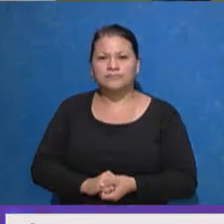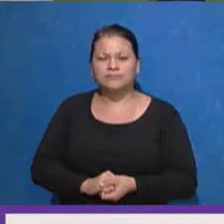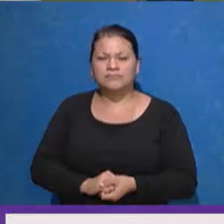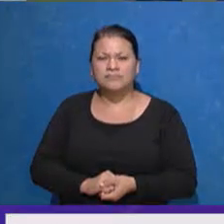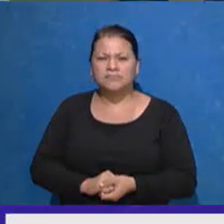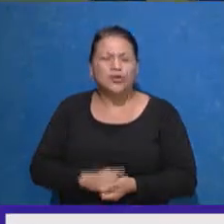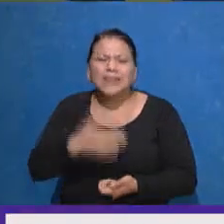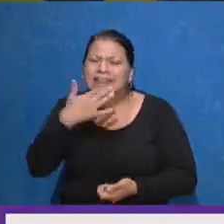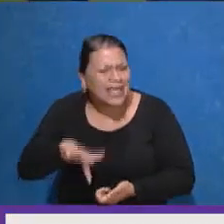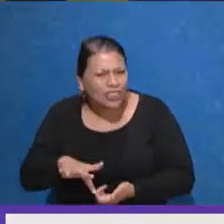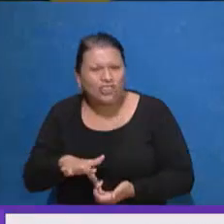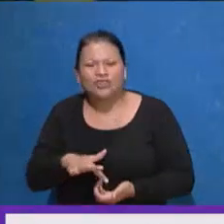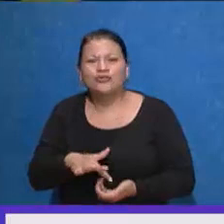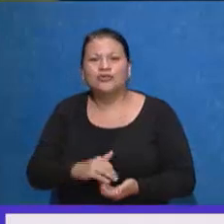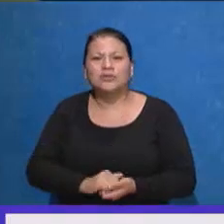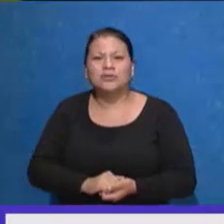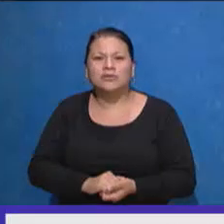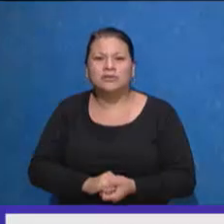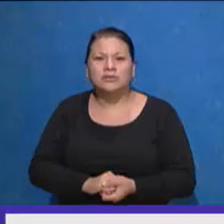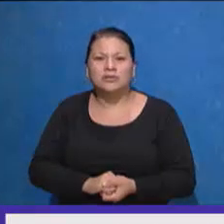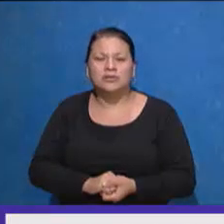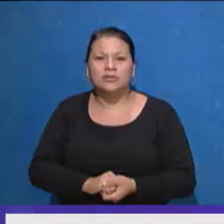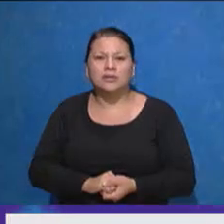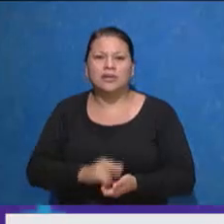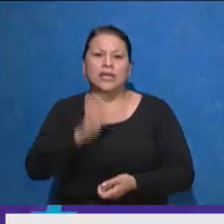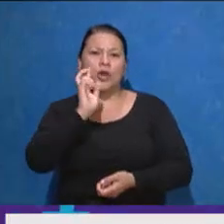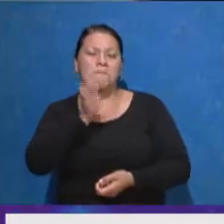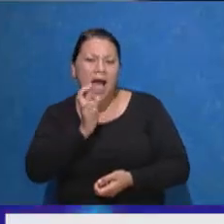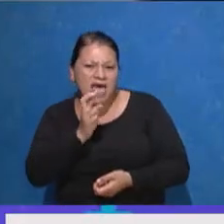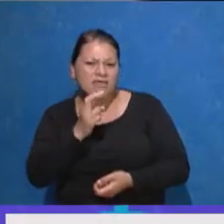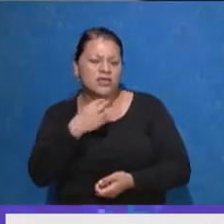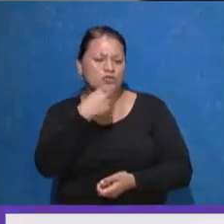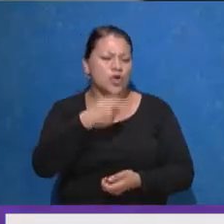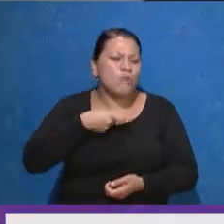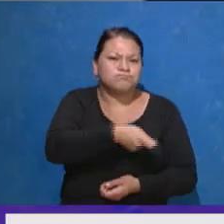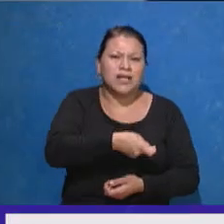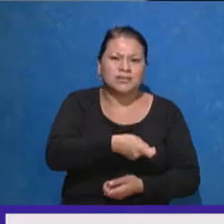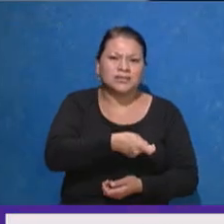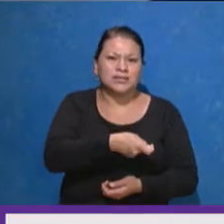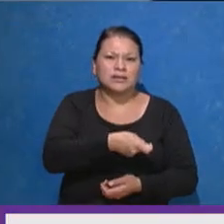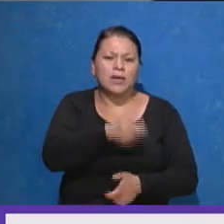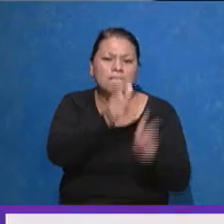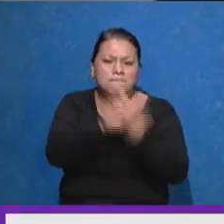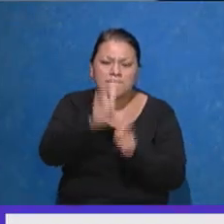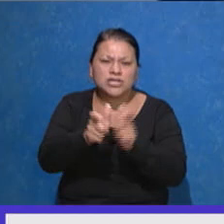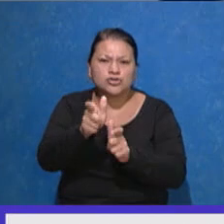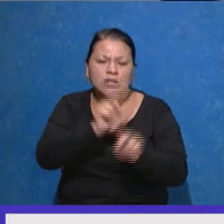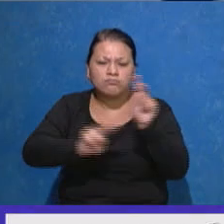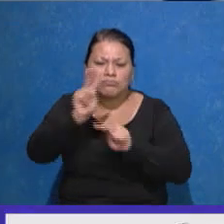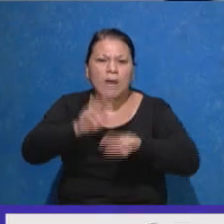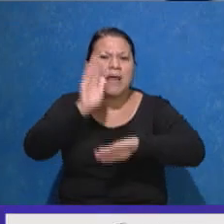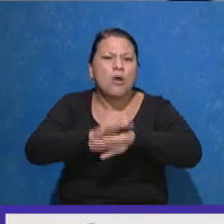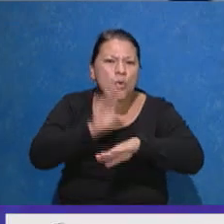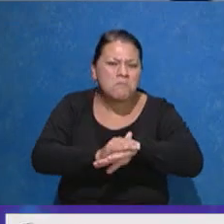cabeza cabe que los padres de un chico asesinado anden buscando gente para